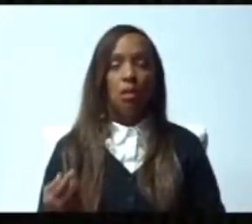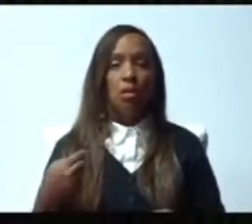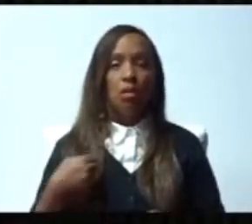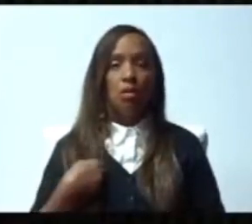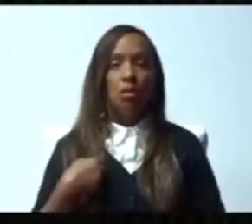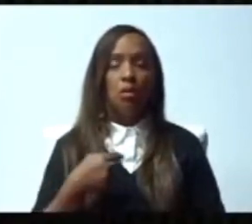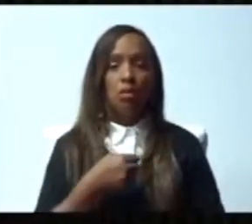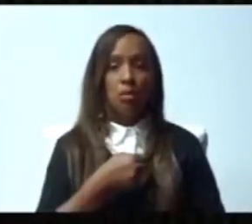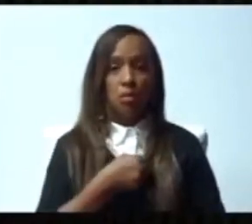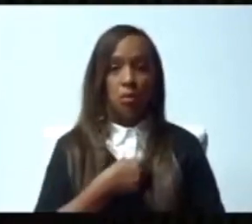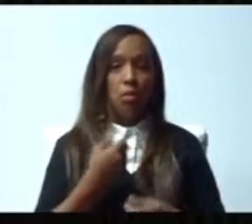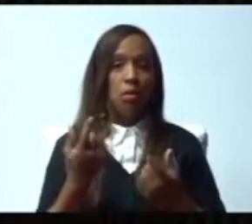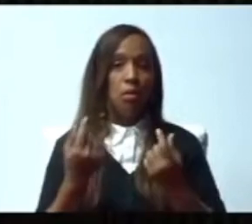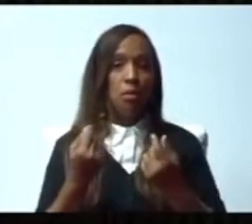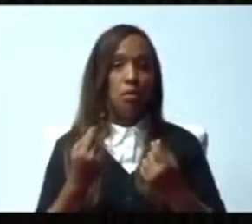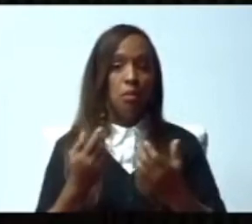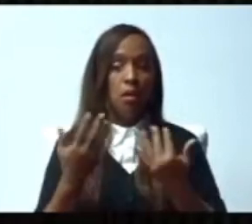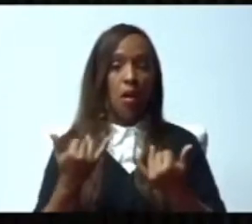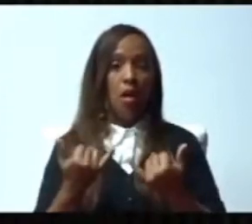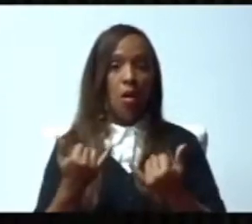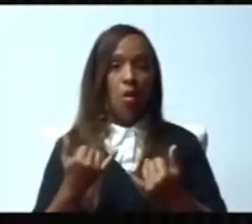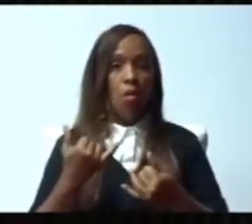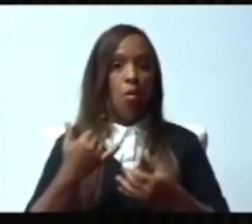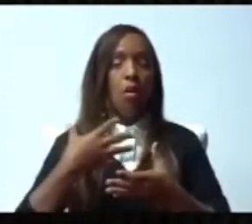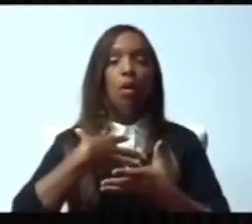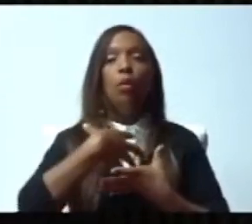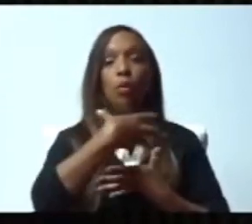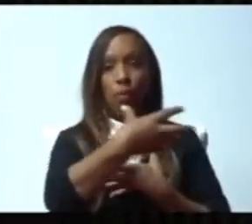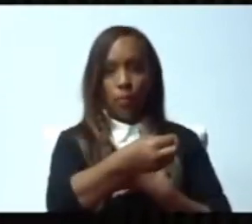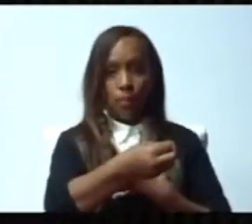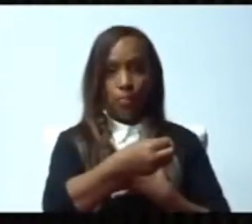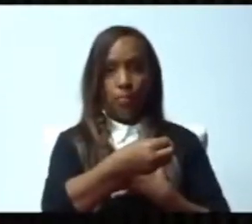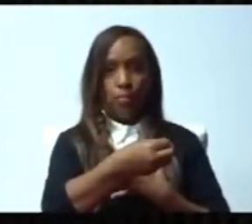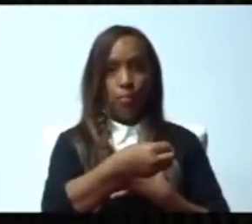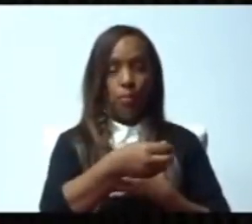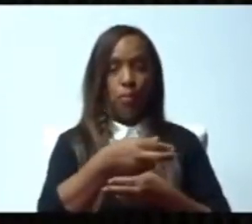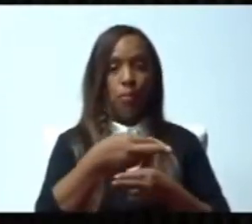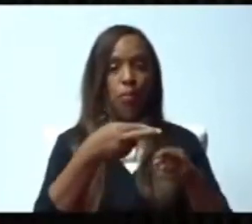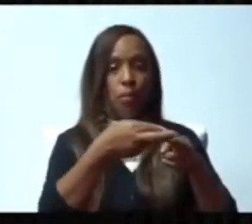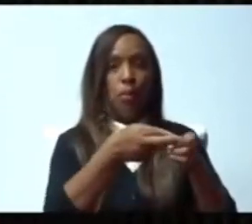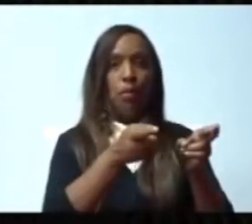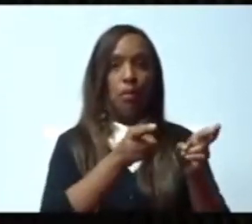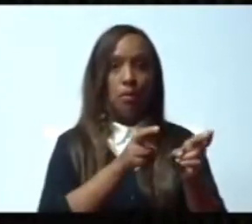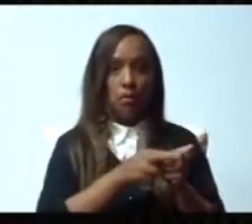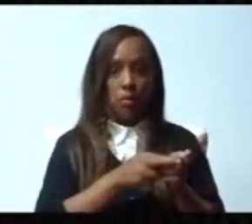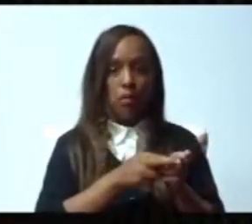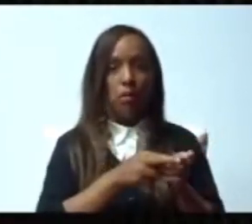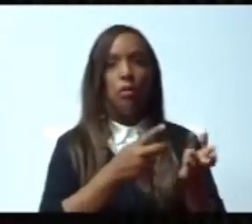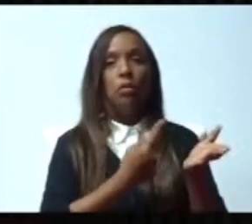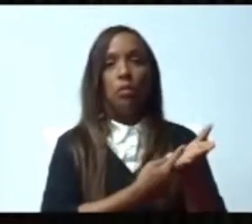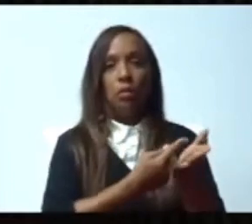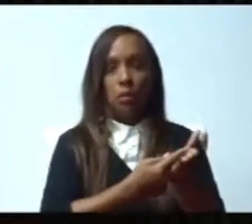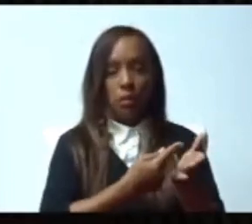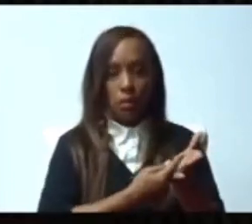poder seguir analizando y y tomar decisiones con respecto a este tema Muchas gracias